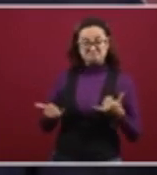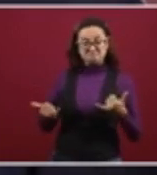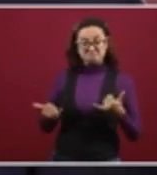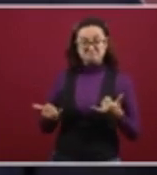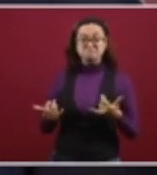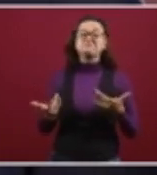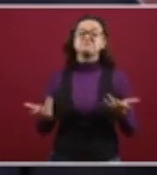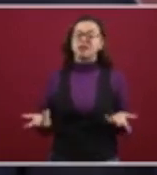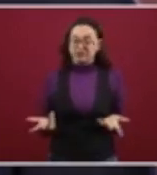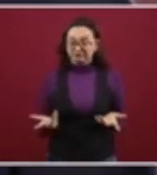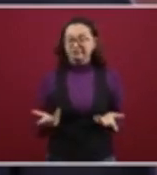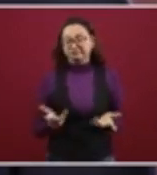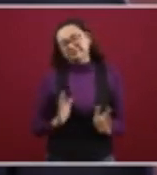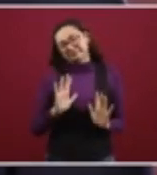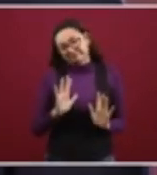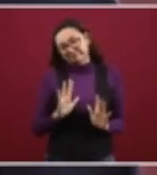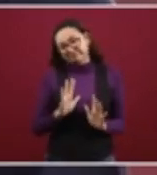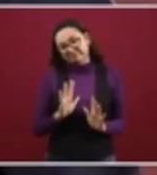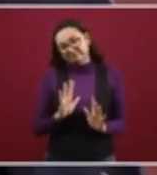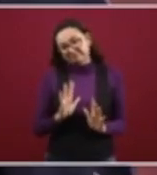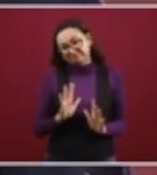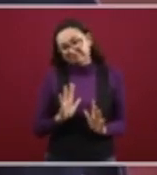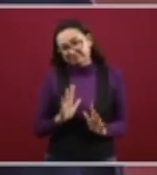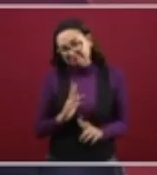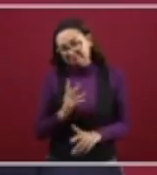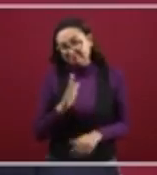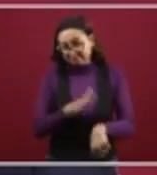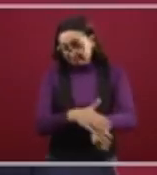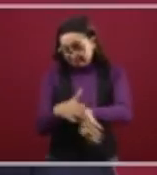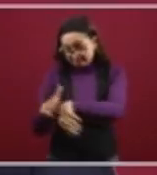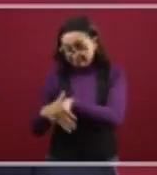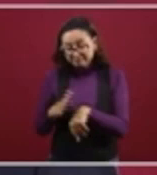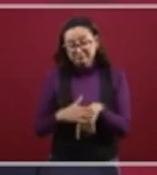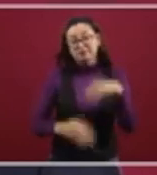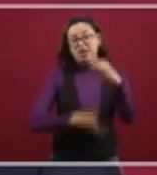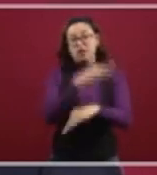es lo que yo les estoy pidiendo a todos los servidores públicos.